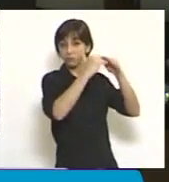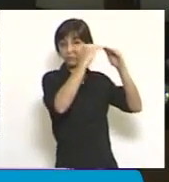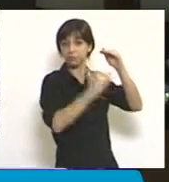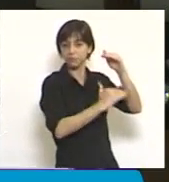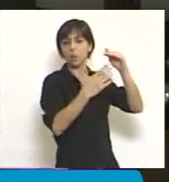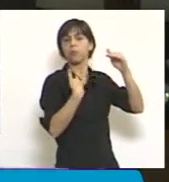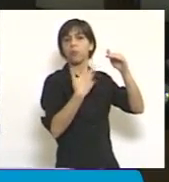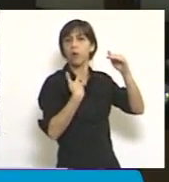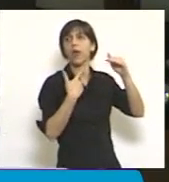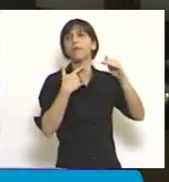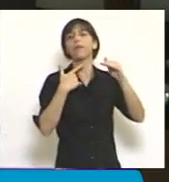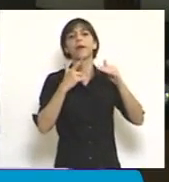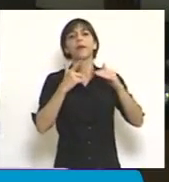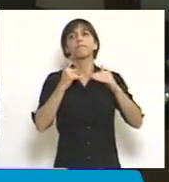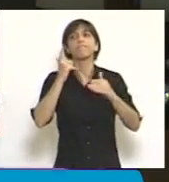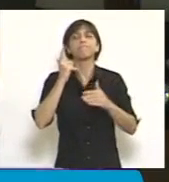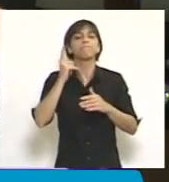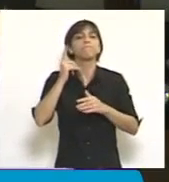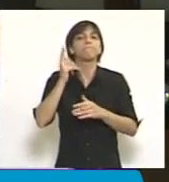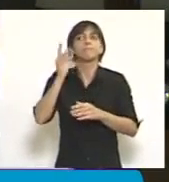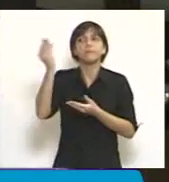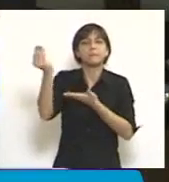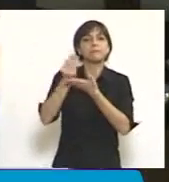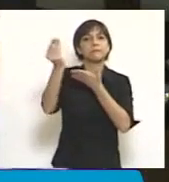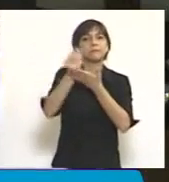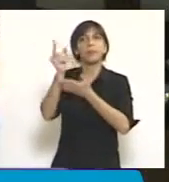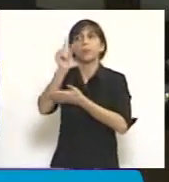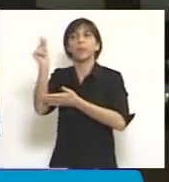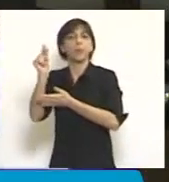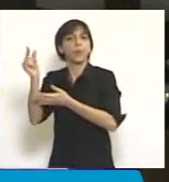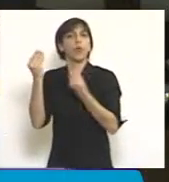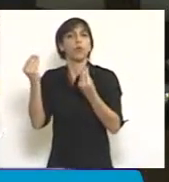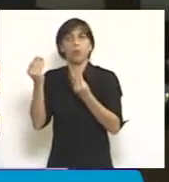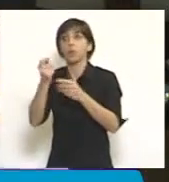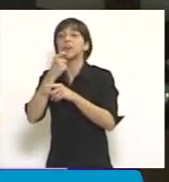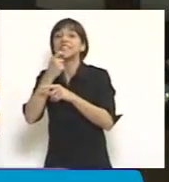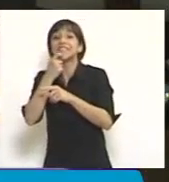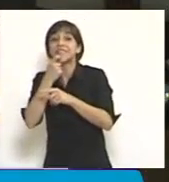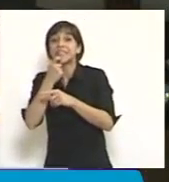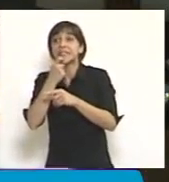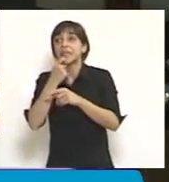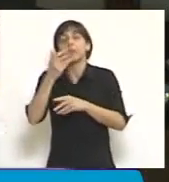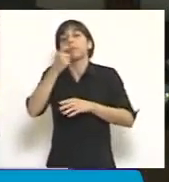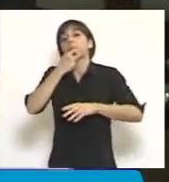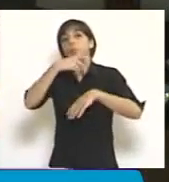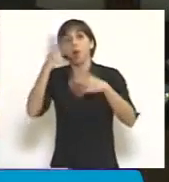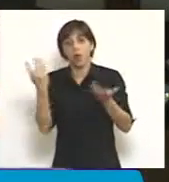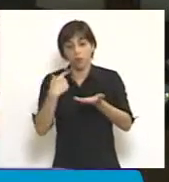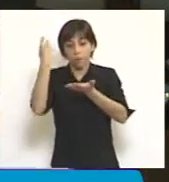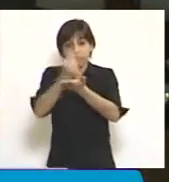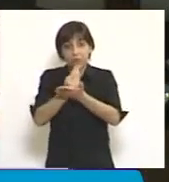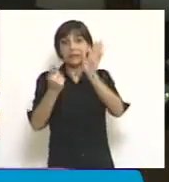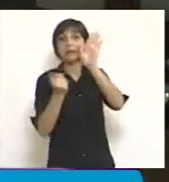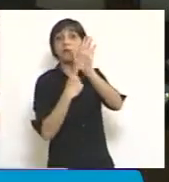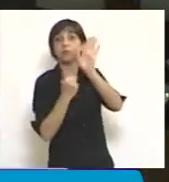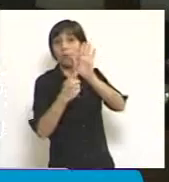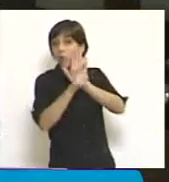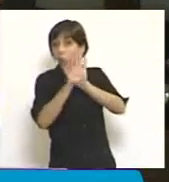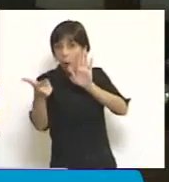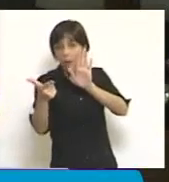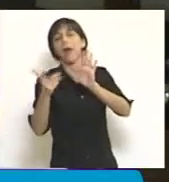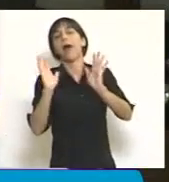inconstitucionalidad está contenida en el tercer párrafo del artículo primero, que autoriza al Consejo de la Magistratura